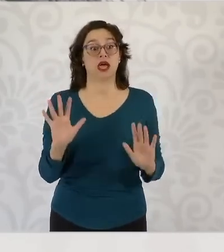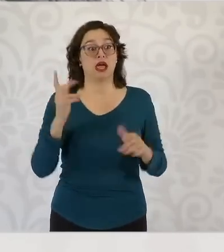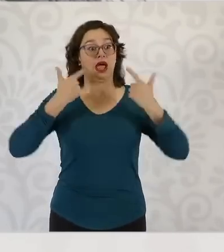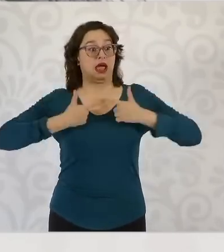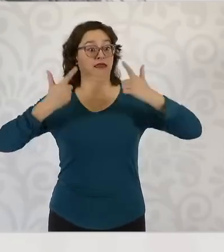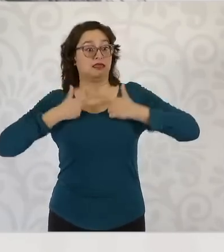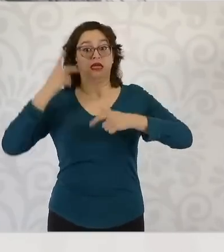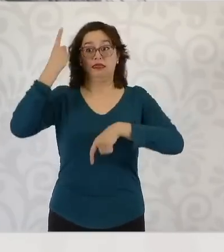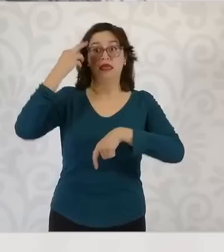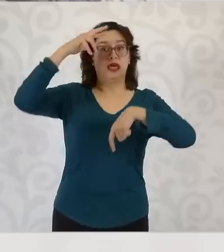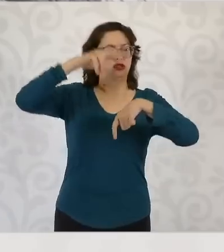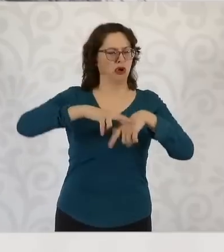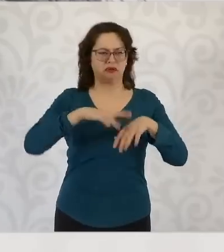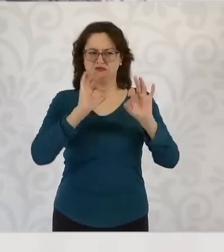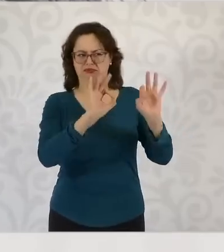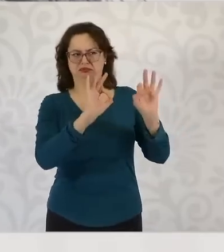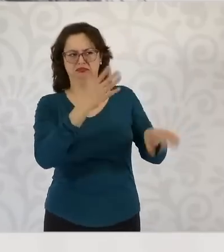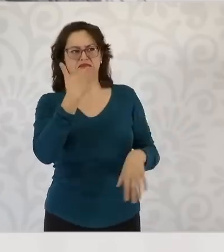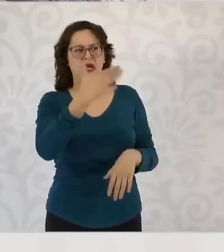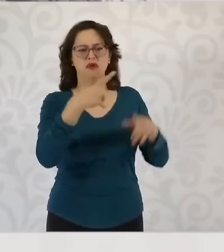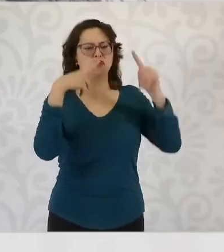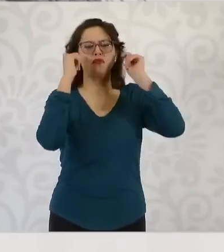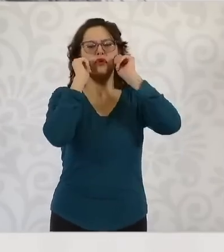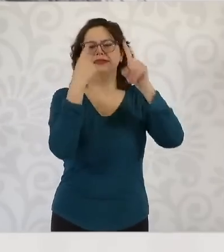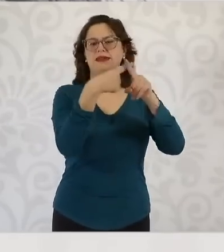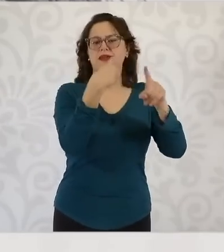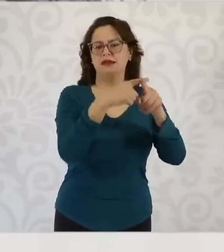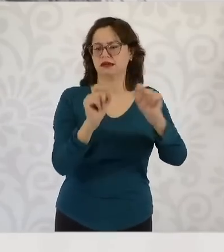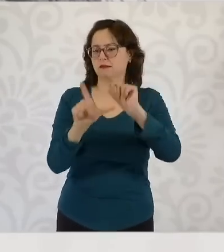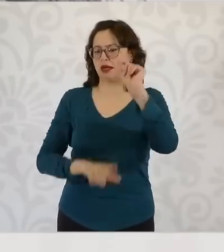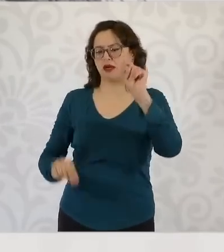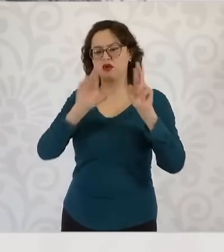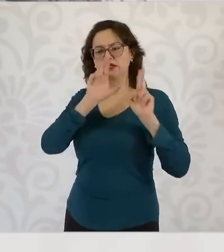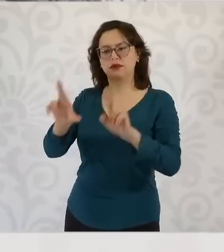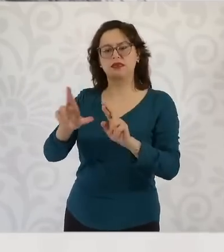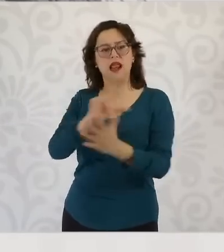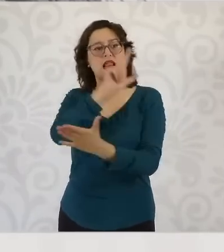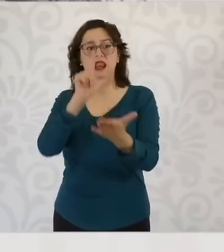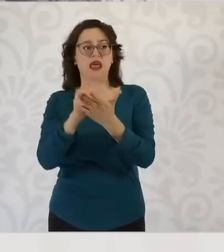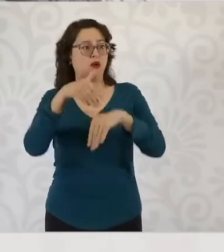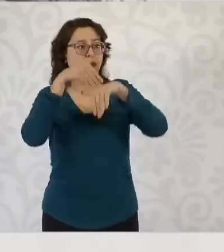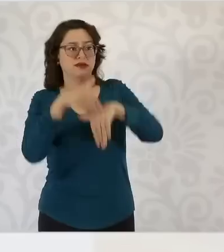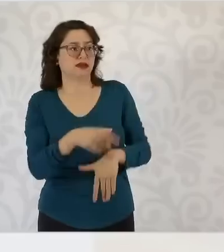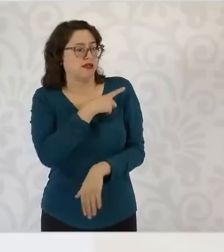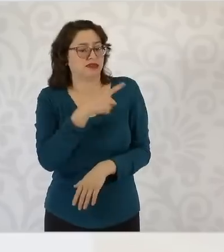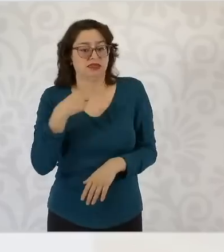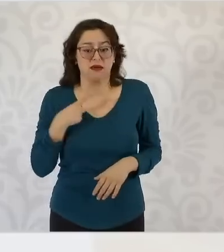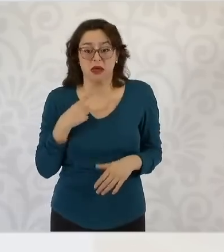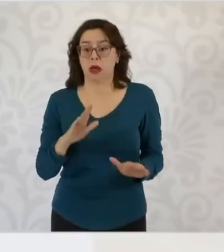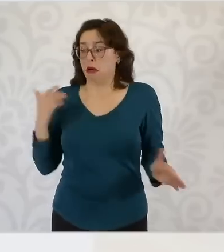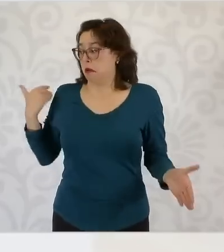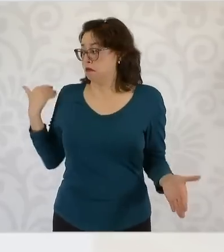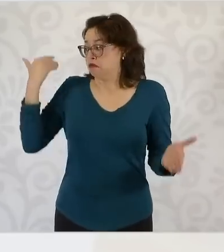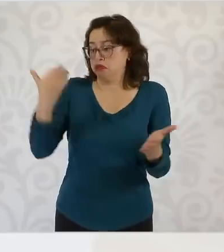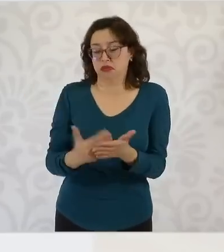agencia, pues tiene que respetar a México y actuar en el marco de nuestras leyes. Y hasta ahora, desde que llegamos, ha